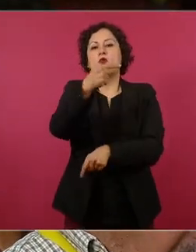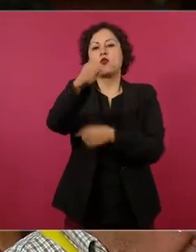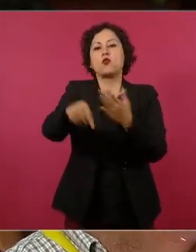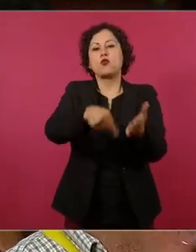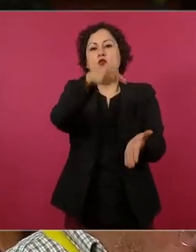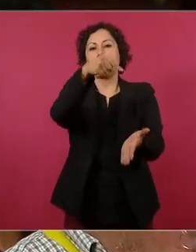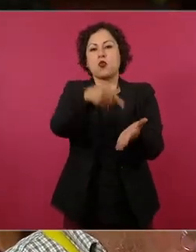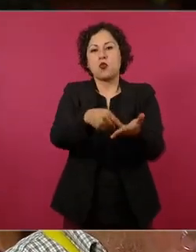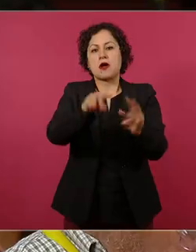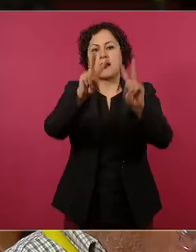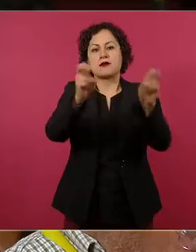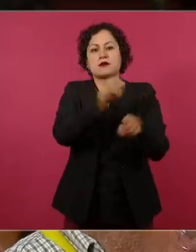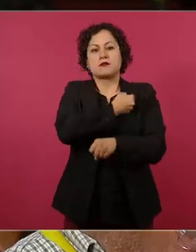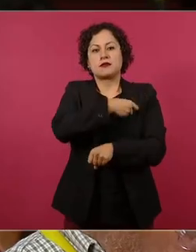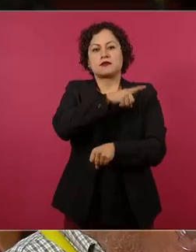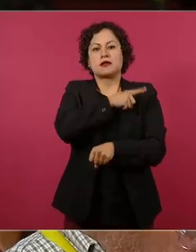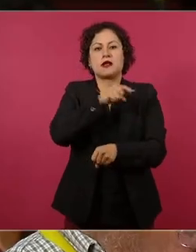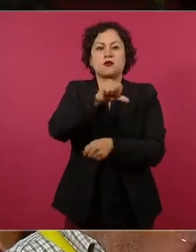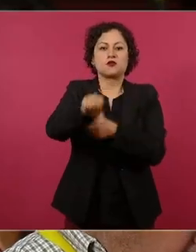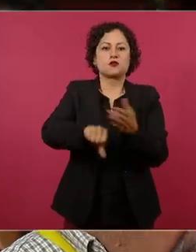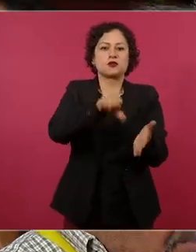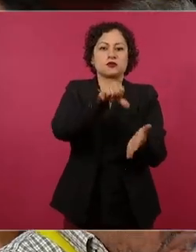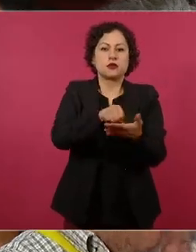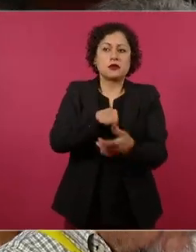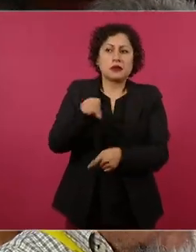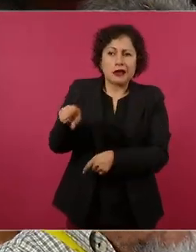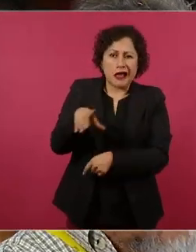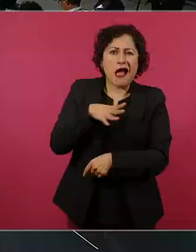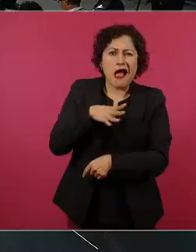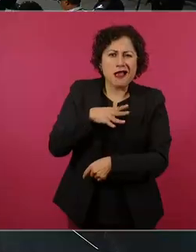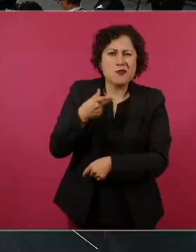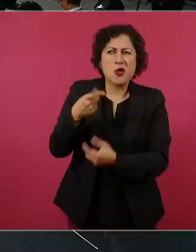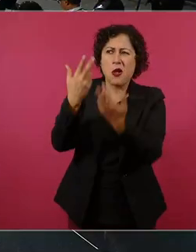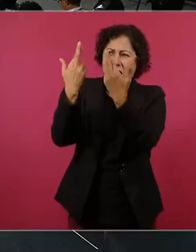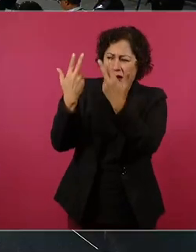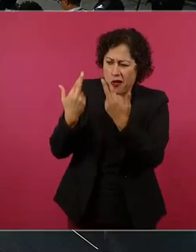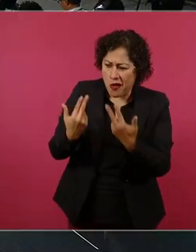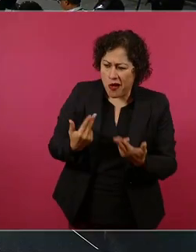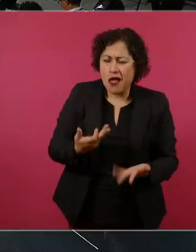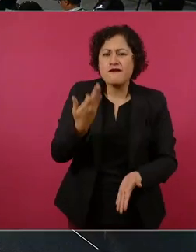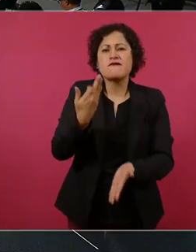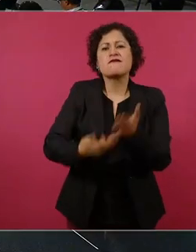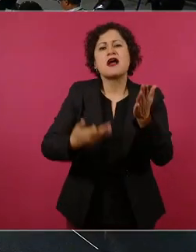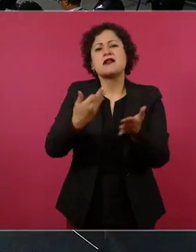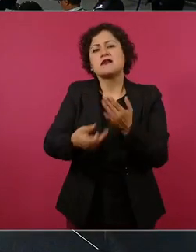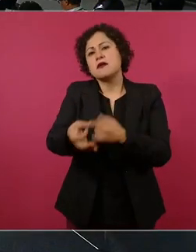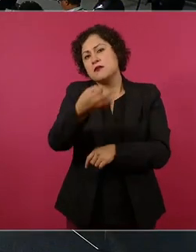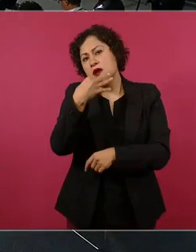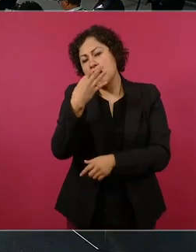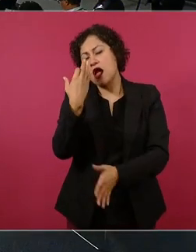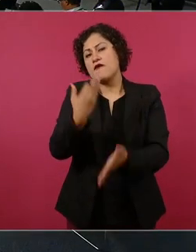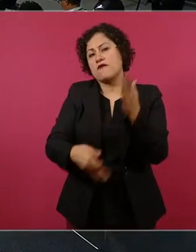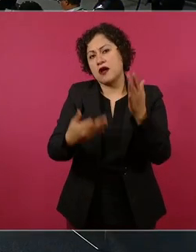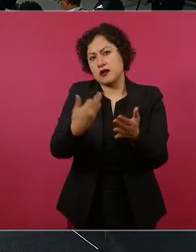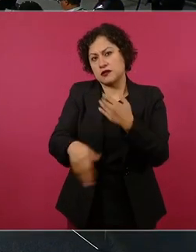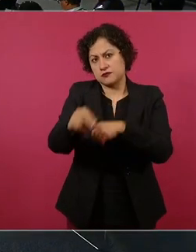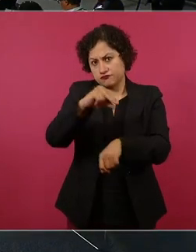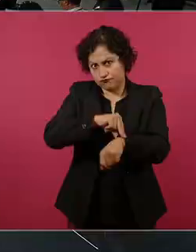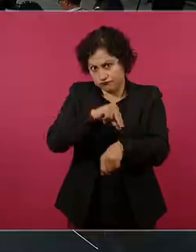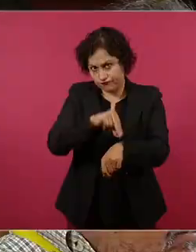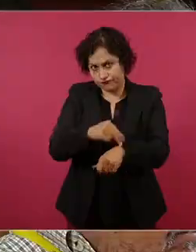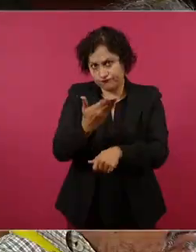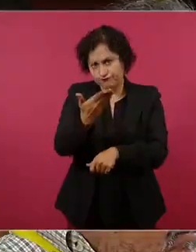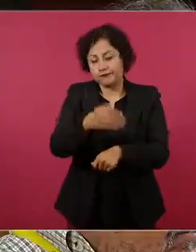está con fisuras, hace falta medicamentos y personal médico, presidente. Por otro lado, también